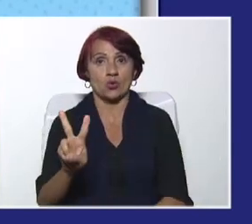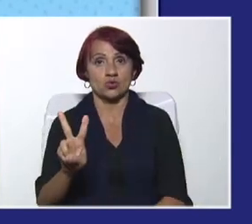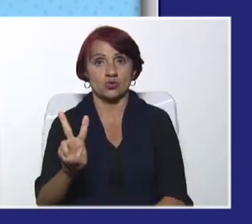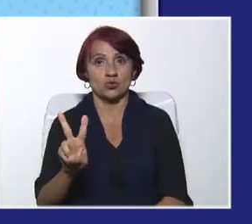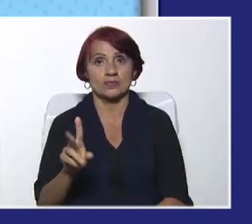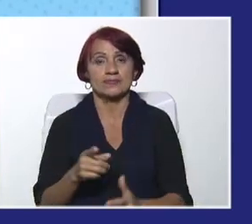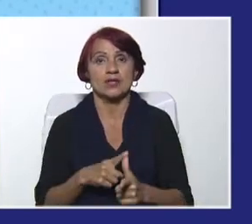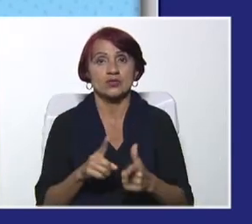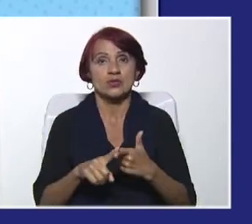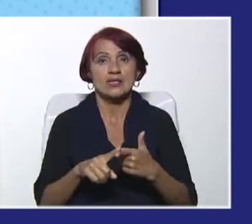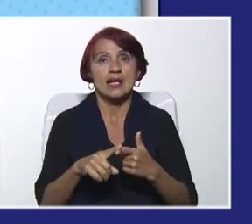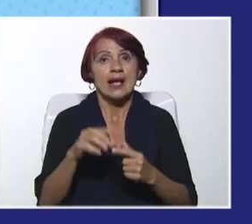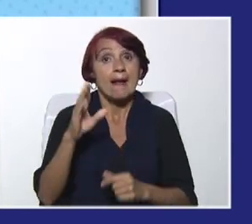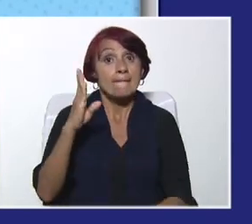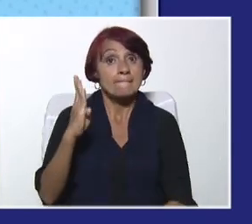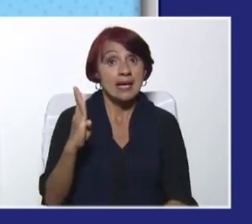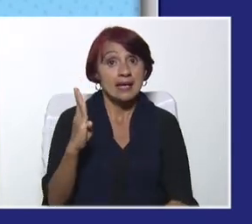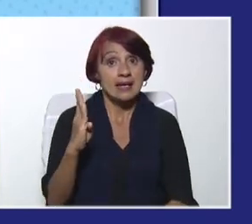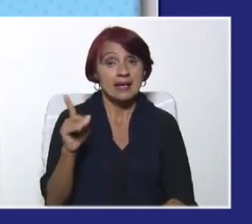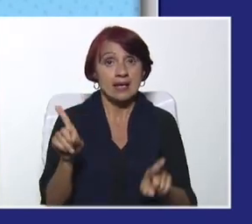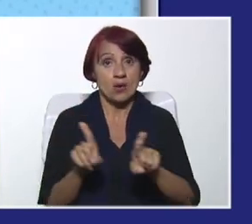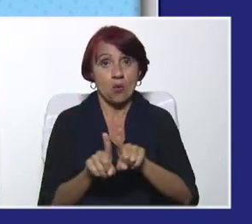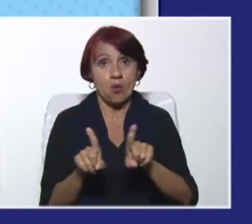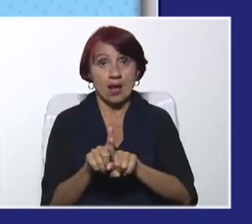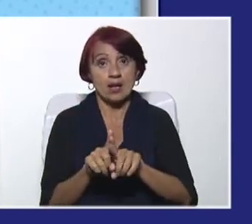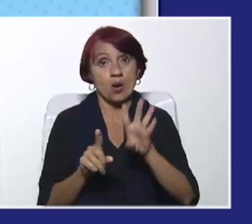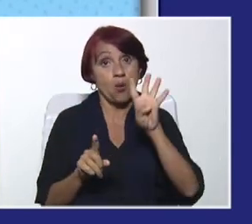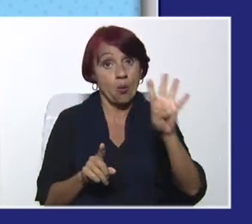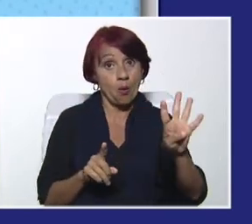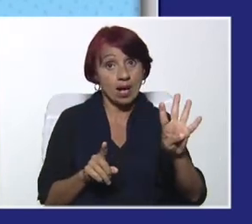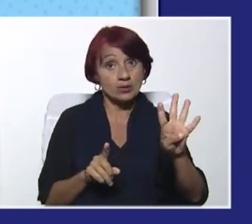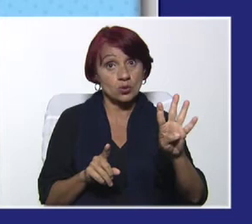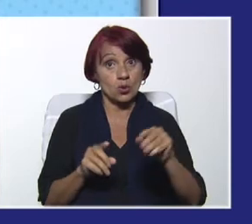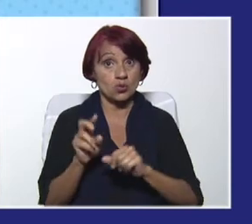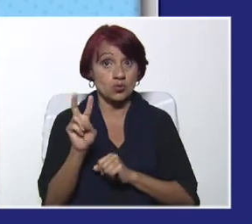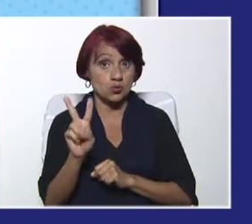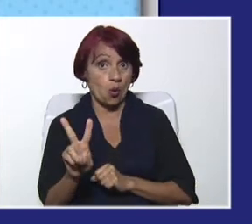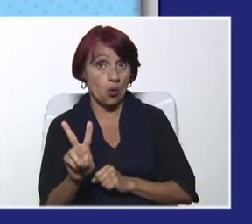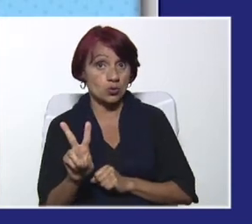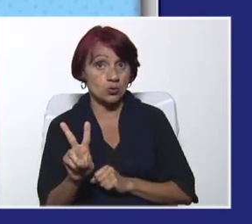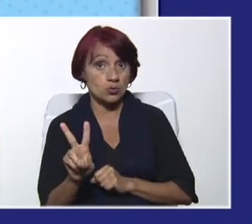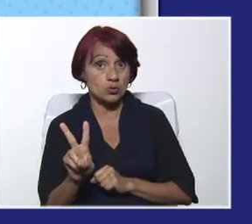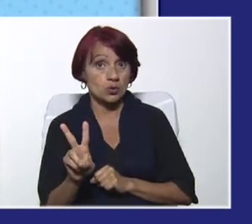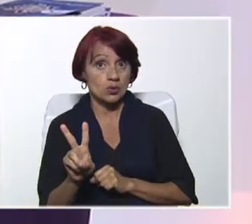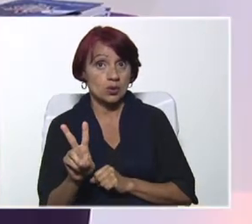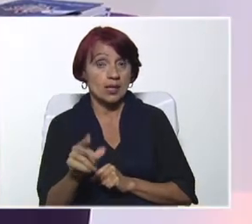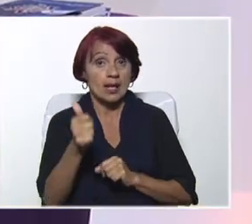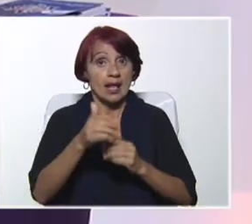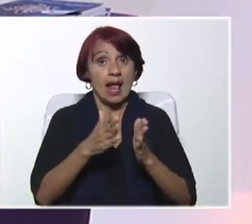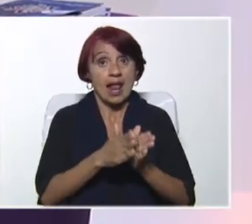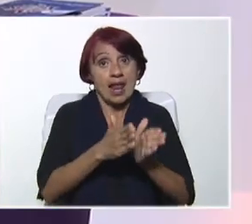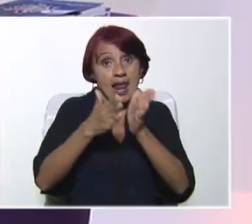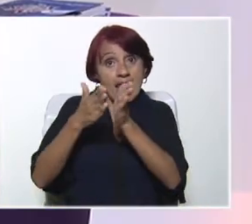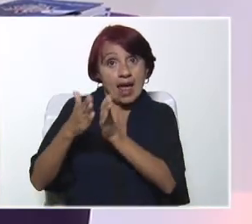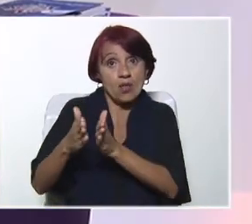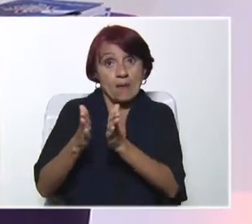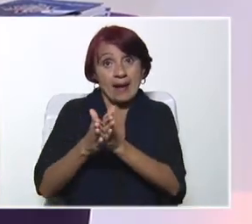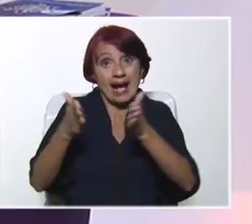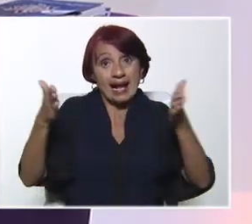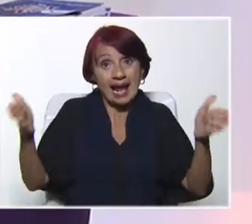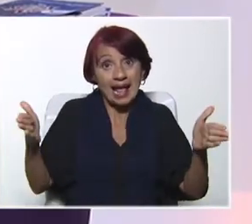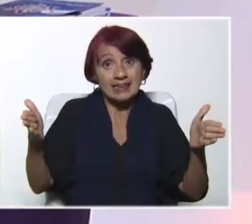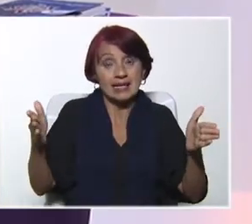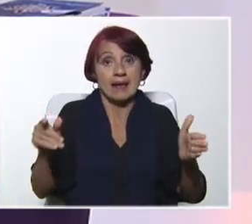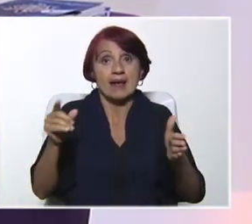B. Tenemos igual 4, 2, este segmento guía, tenemos el lado más grande, 4, y el lado más